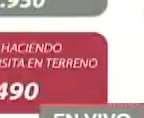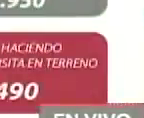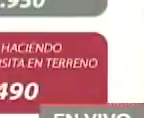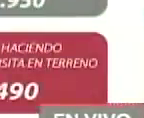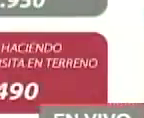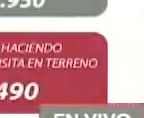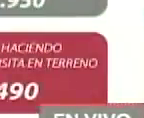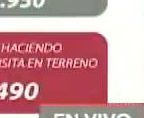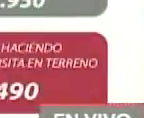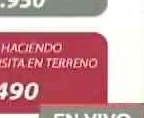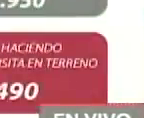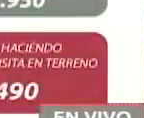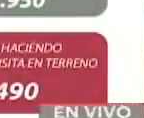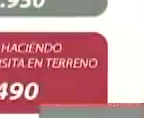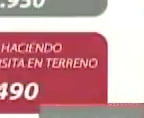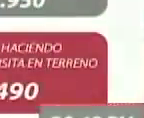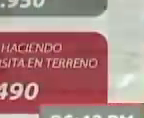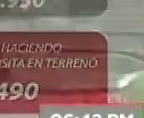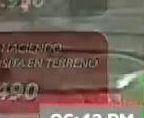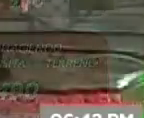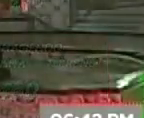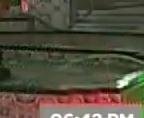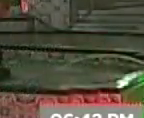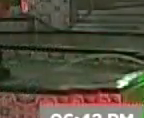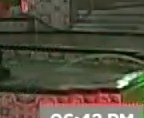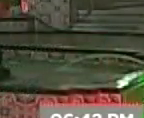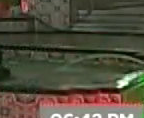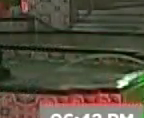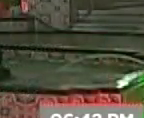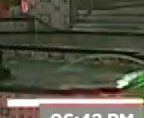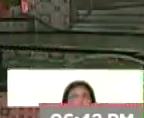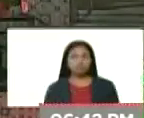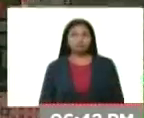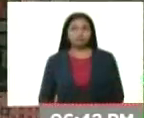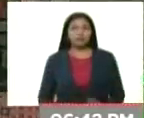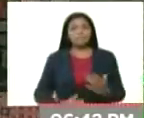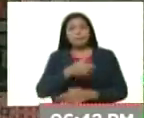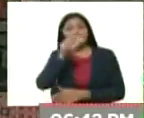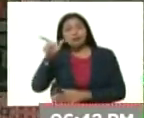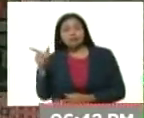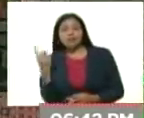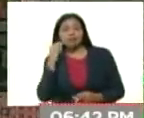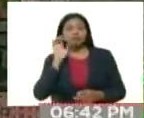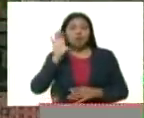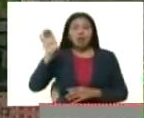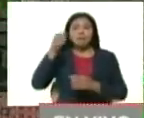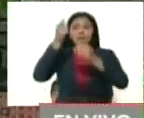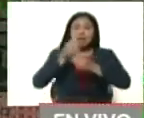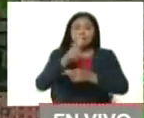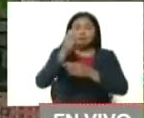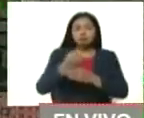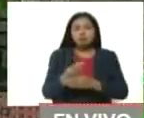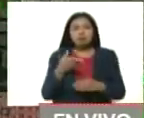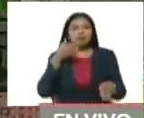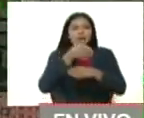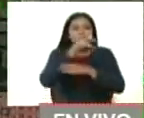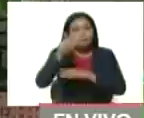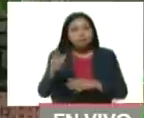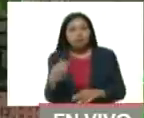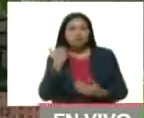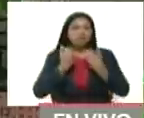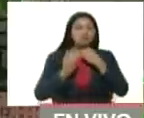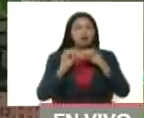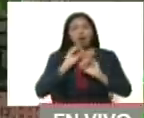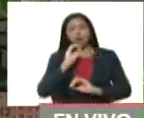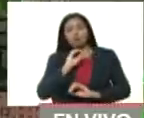A diferencia de la gran mayoría de los países donde se esperan a los pacientes o en centros dispuestos para tal fin,